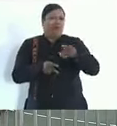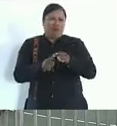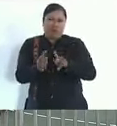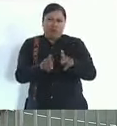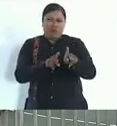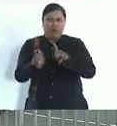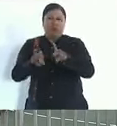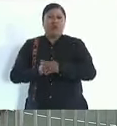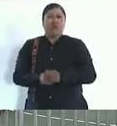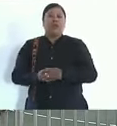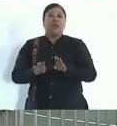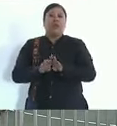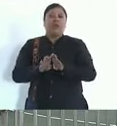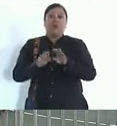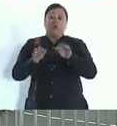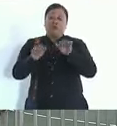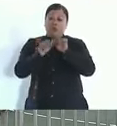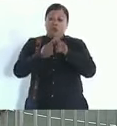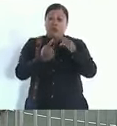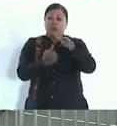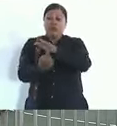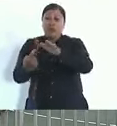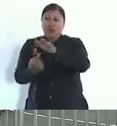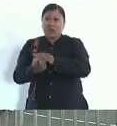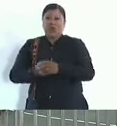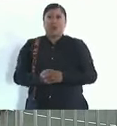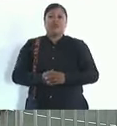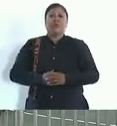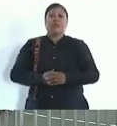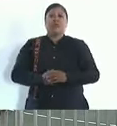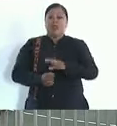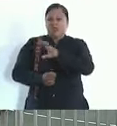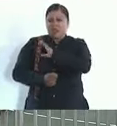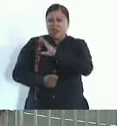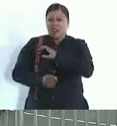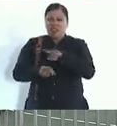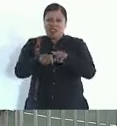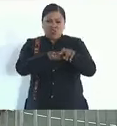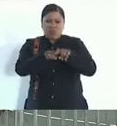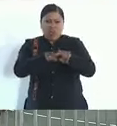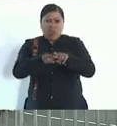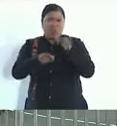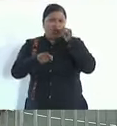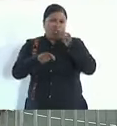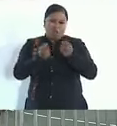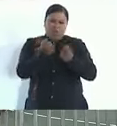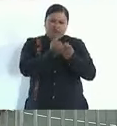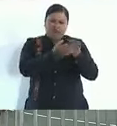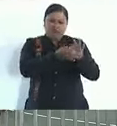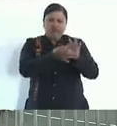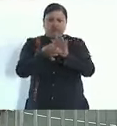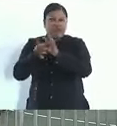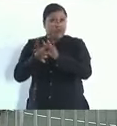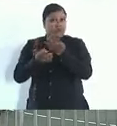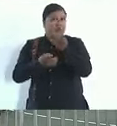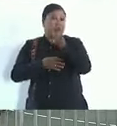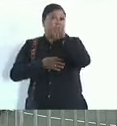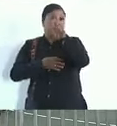su organización social y comunitaria, por la fraternidad, la hermandad, la solidaridad. Lo cierto es